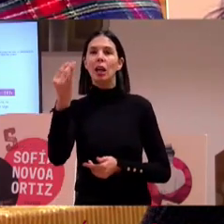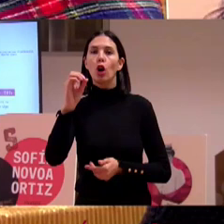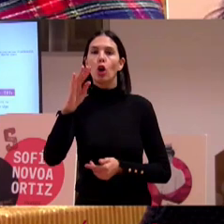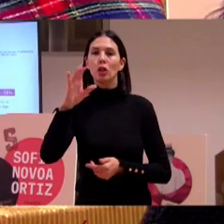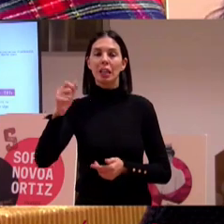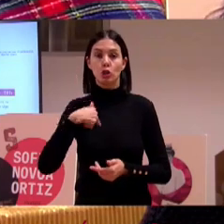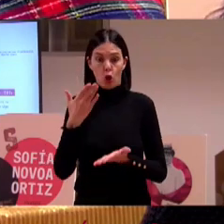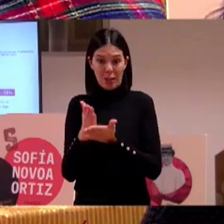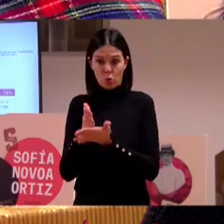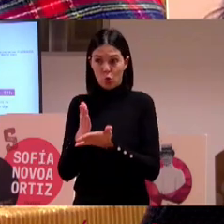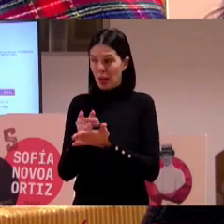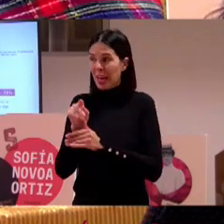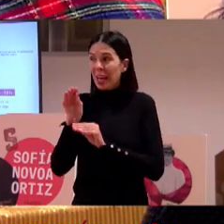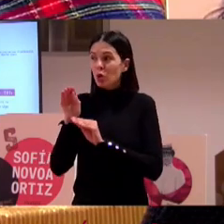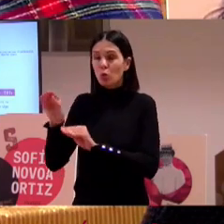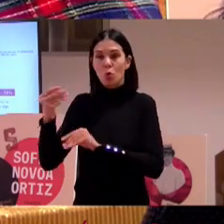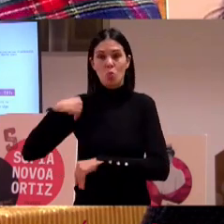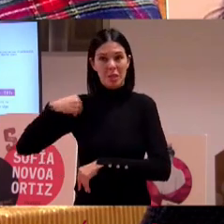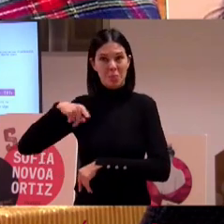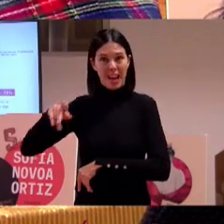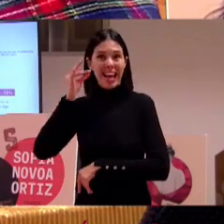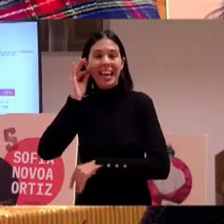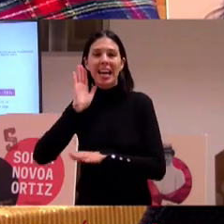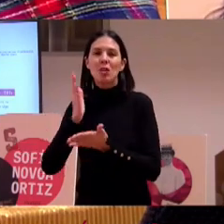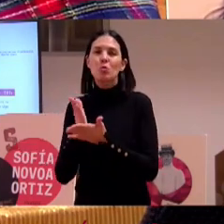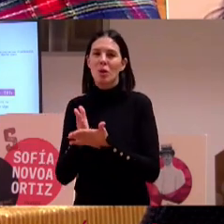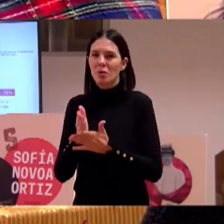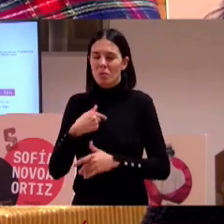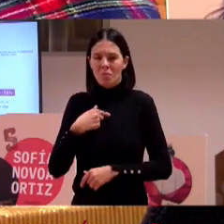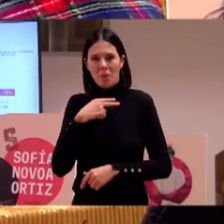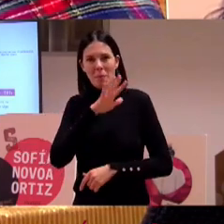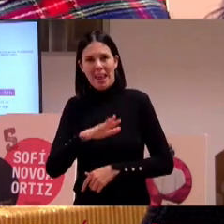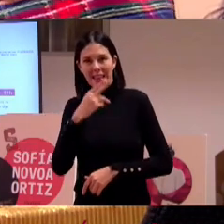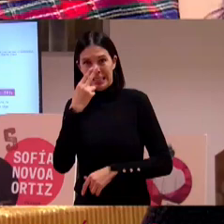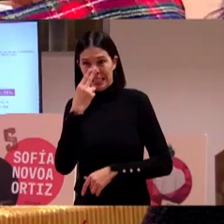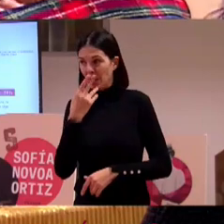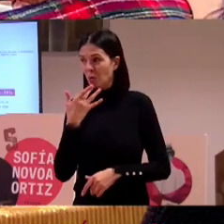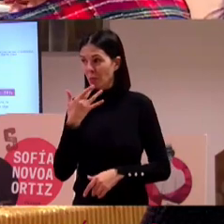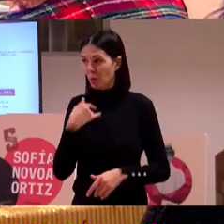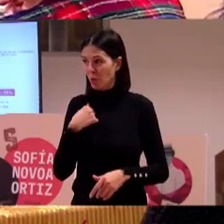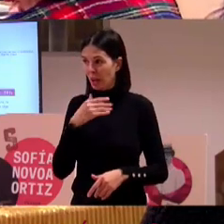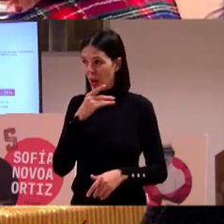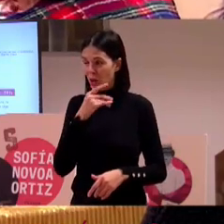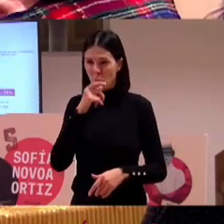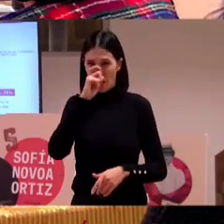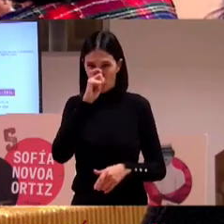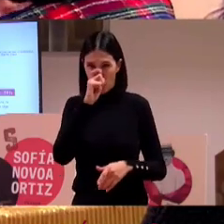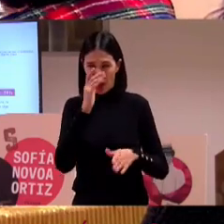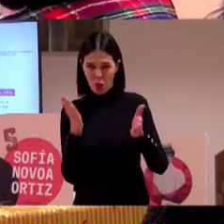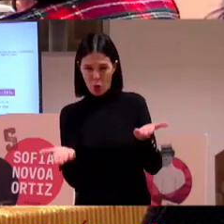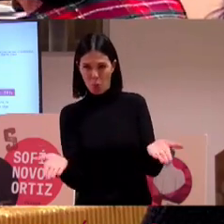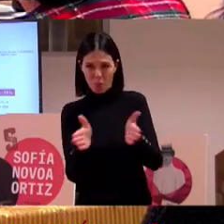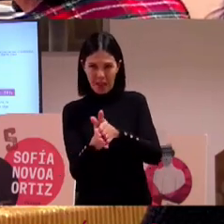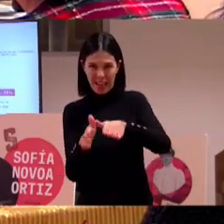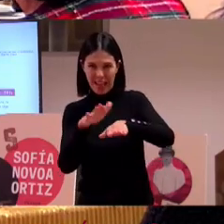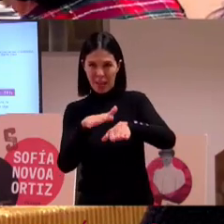fue el que usaba y el Basar. Y para mí fue interesantísimo. Si lo veo ahora, tenía las pastas azules, porque